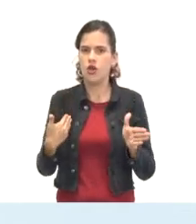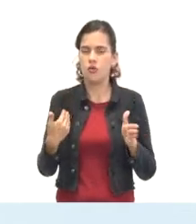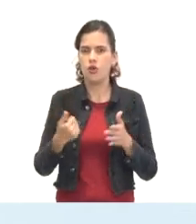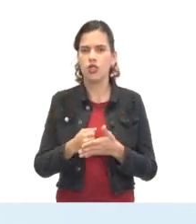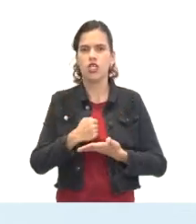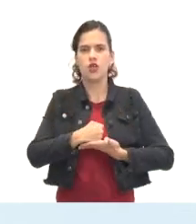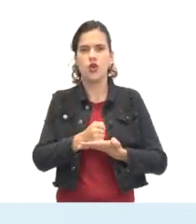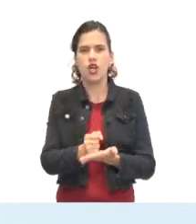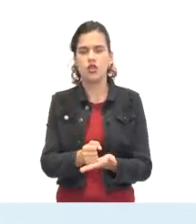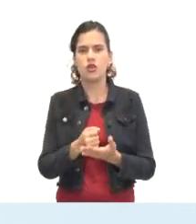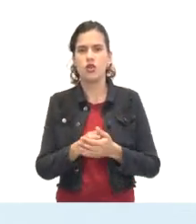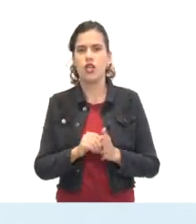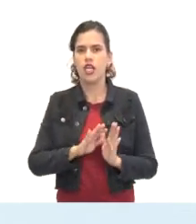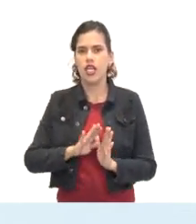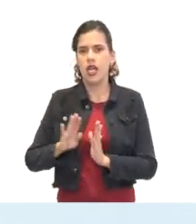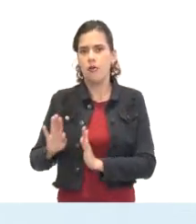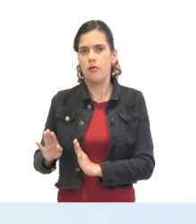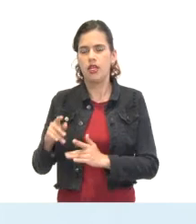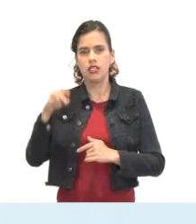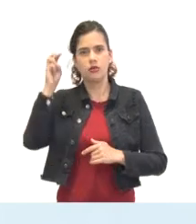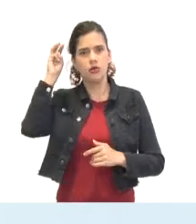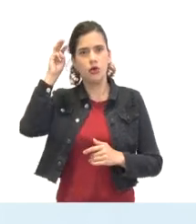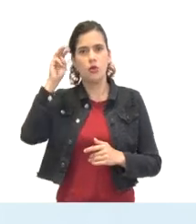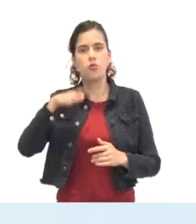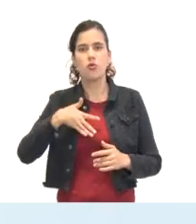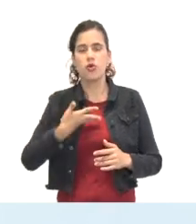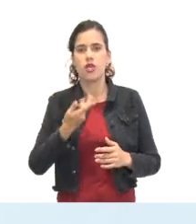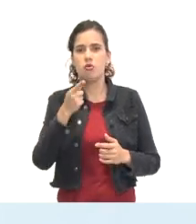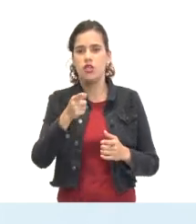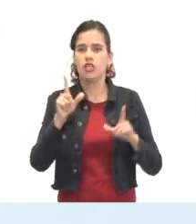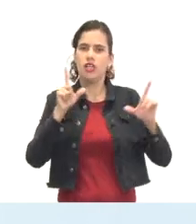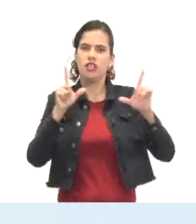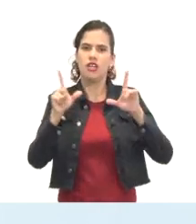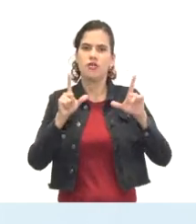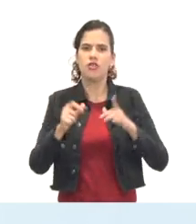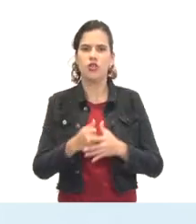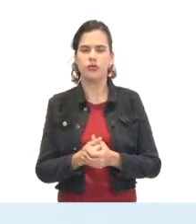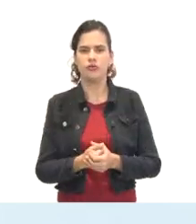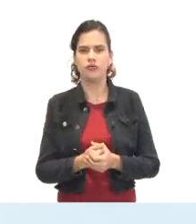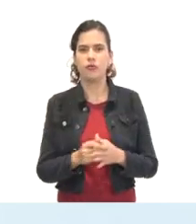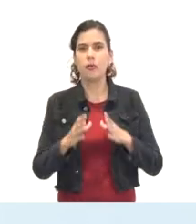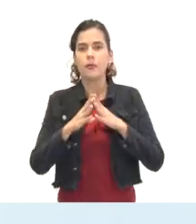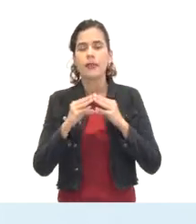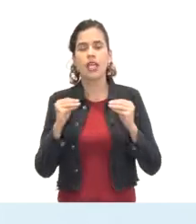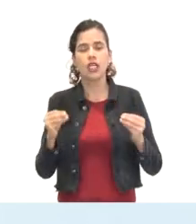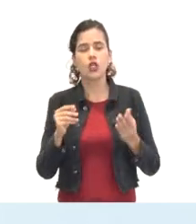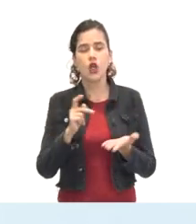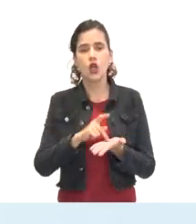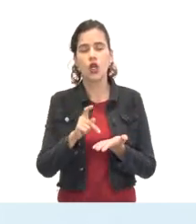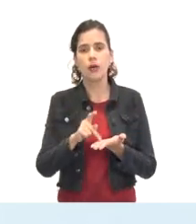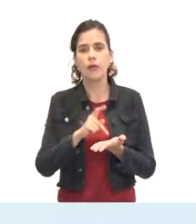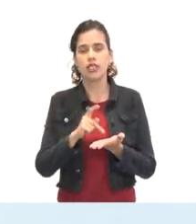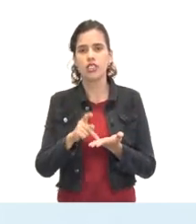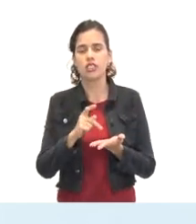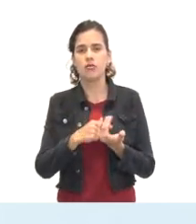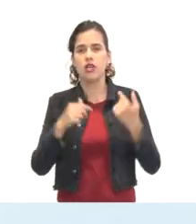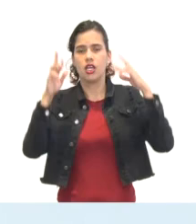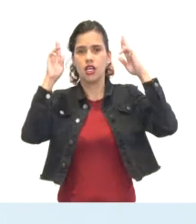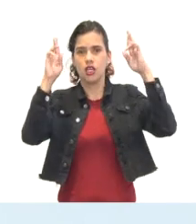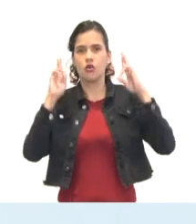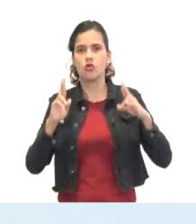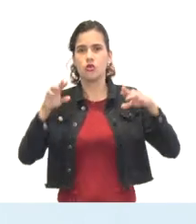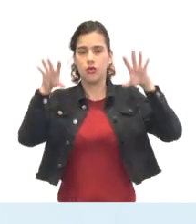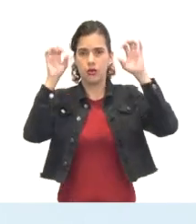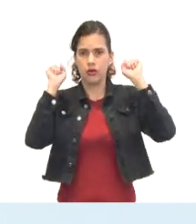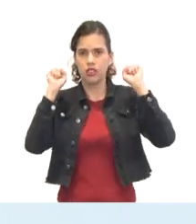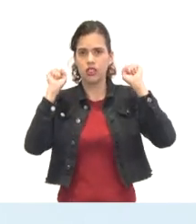nos ayudaron a que, aparte de docentes, pudiéramos estar en televisión. A todos los que participan en Recursos para el Aprendizaje,